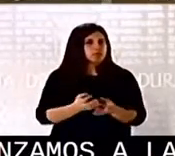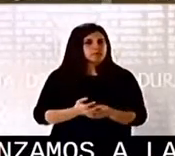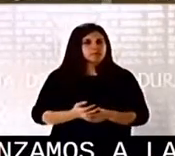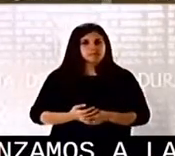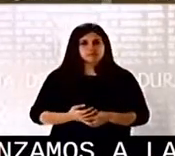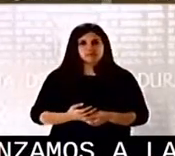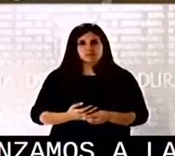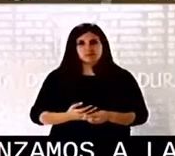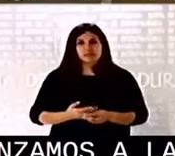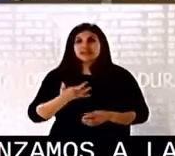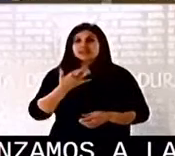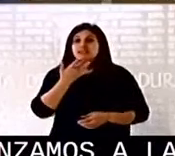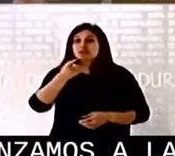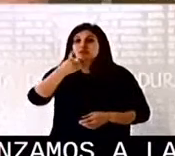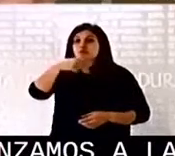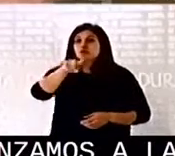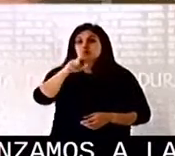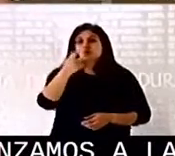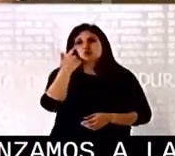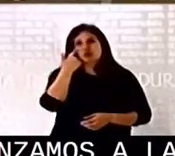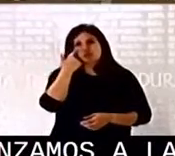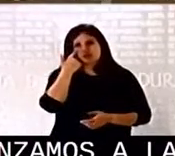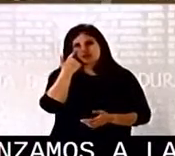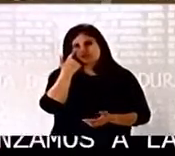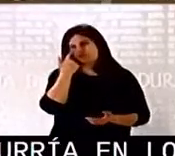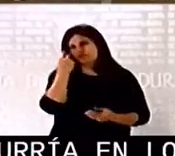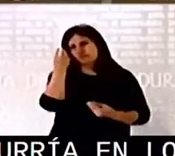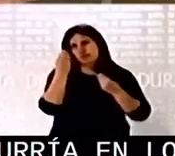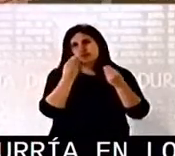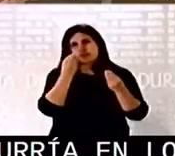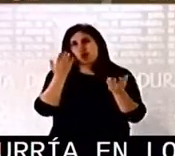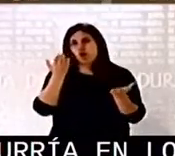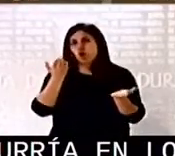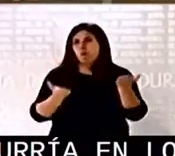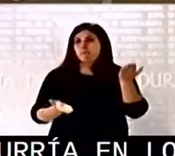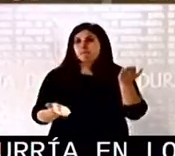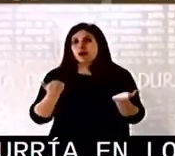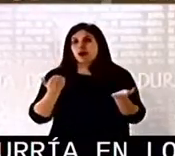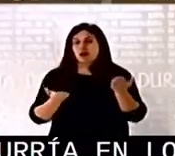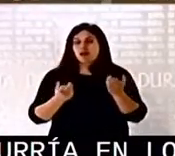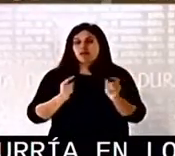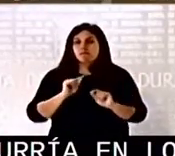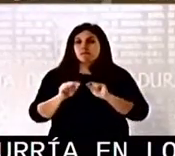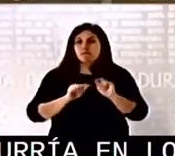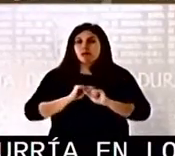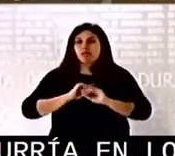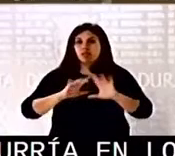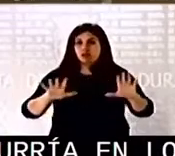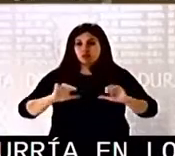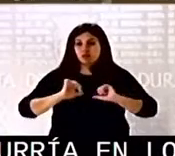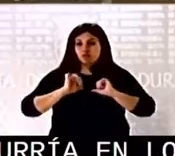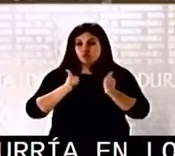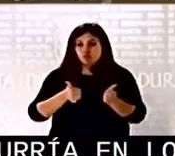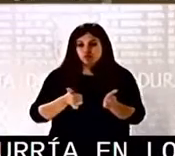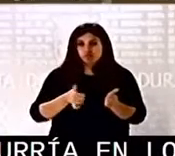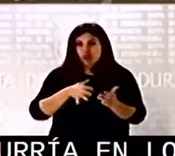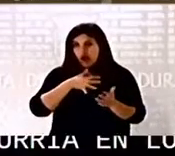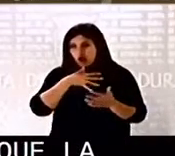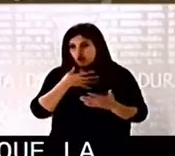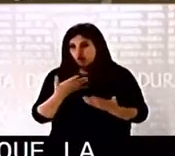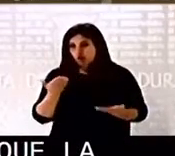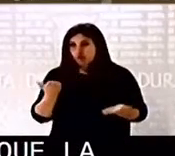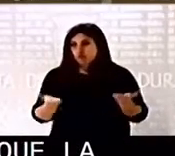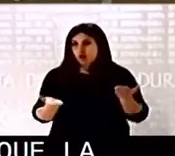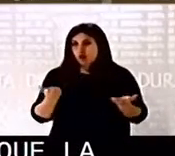Si ustedes comparan lo que ocurría en los primeros estadios de la pandemia, verán que la mayoría de los